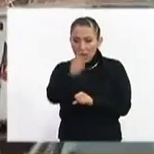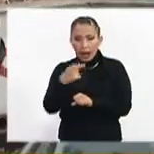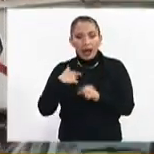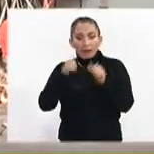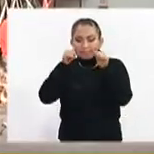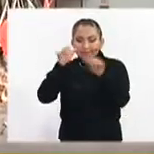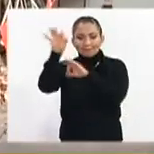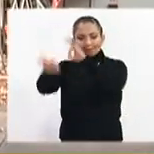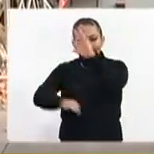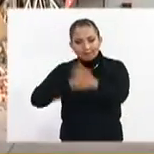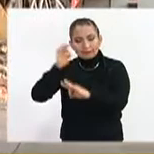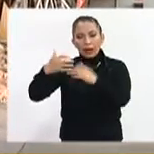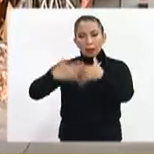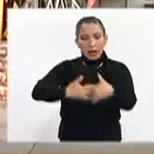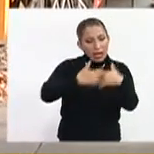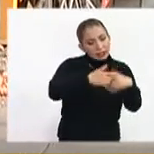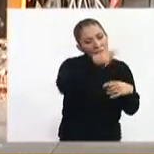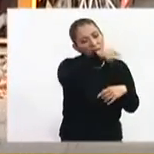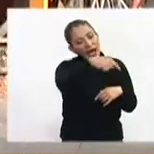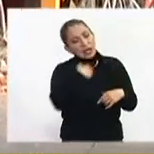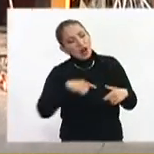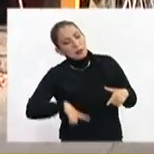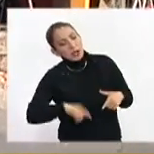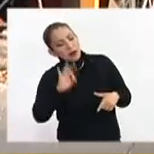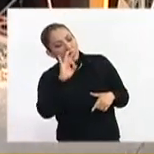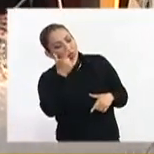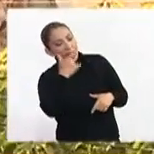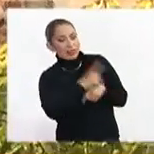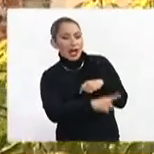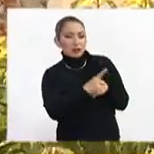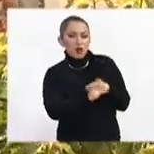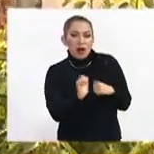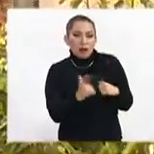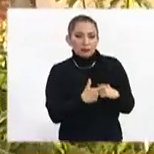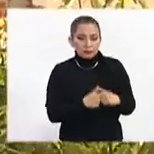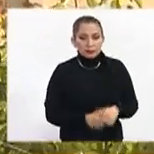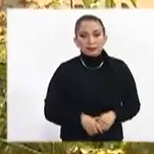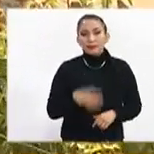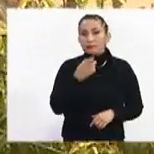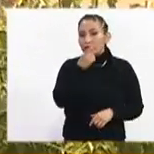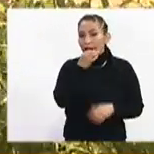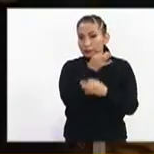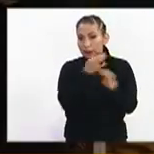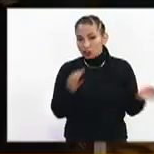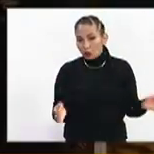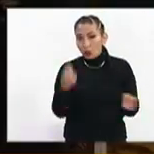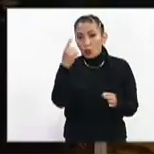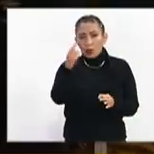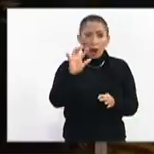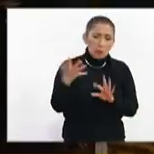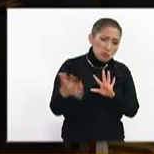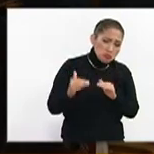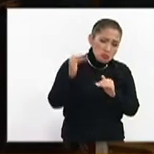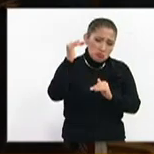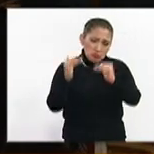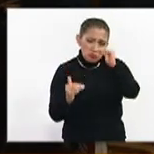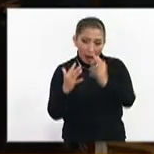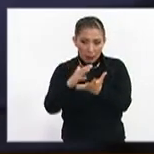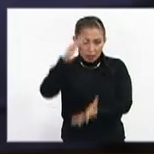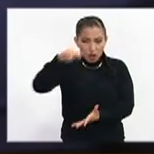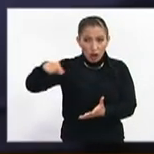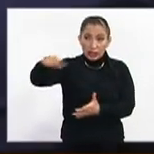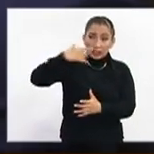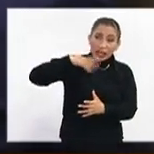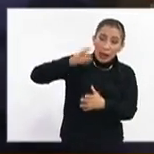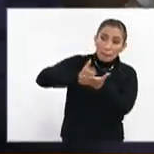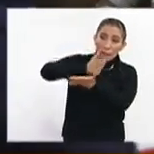la población, empresas y dependencias del gobierno federal que resultaron afectadas. Hacienda informó que una proporción mayoritaria de los